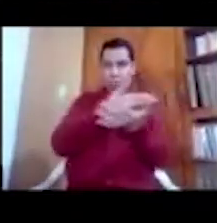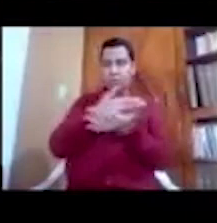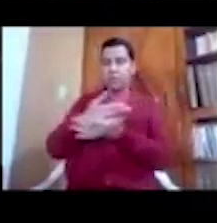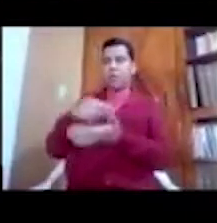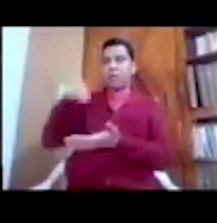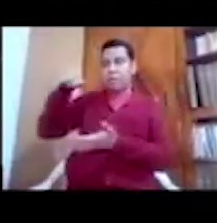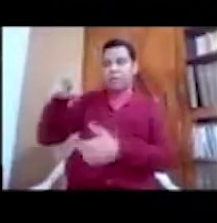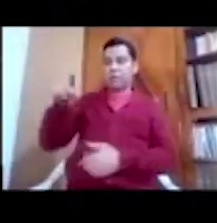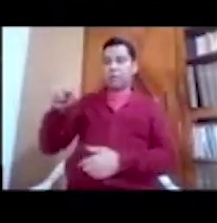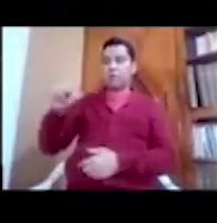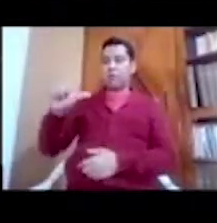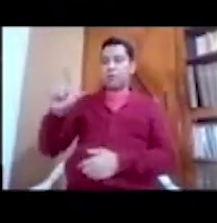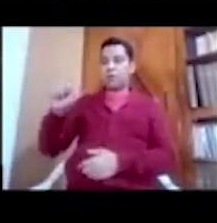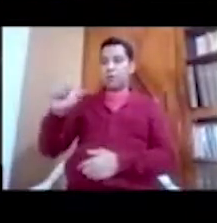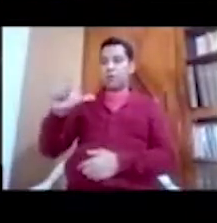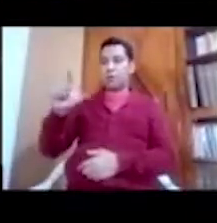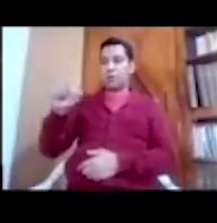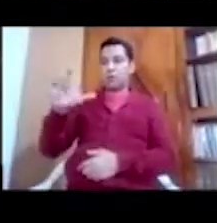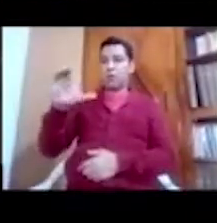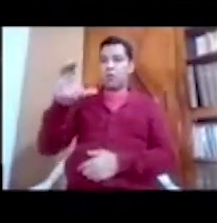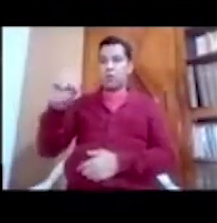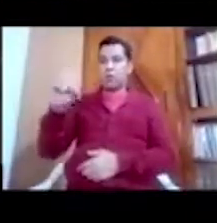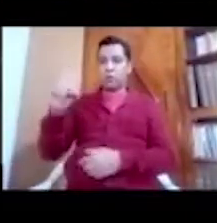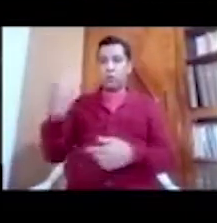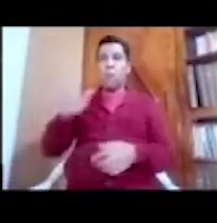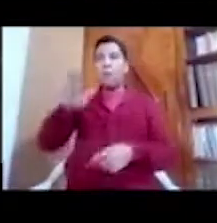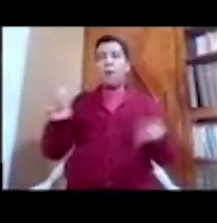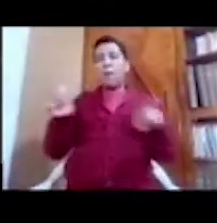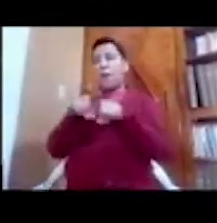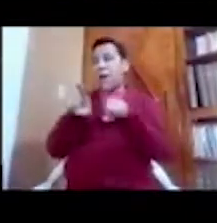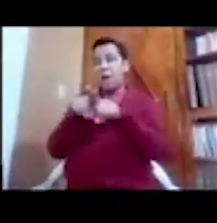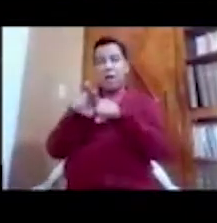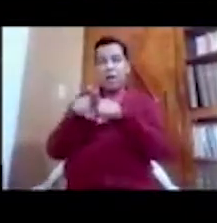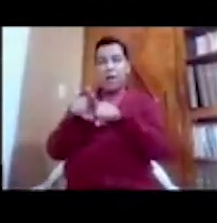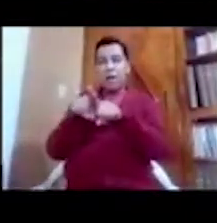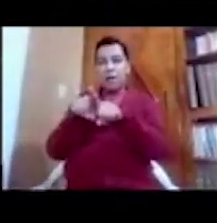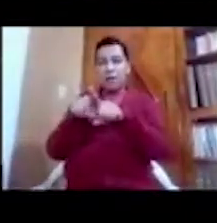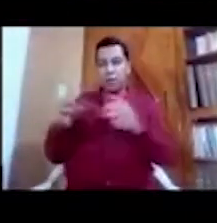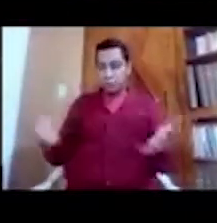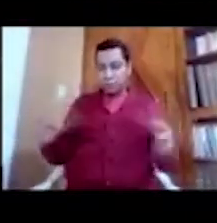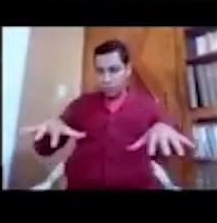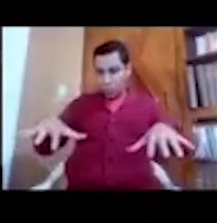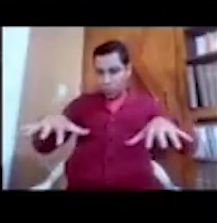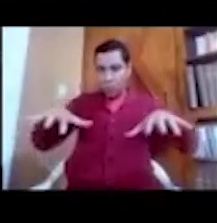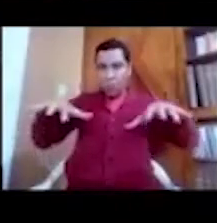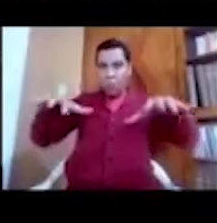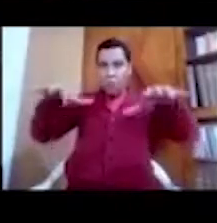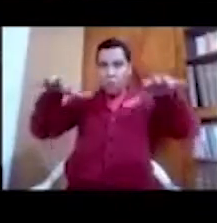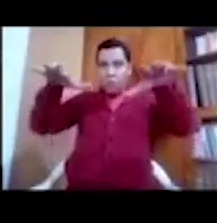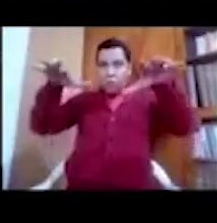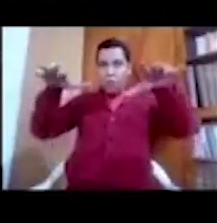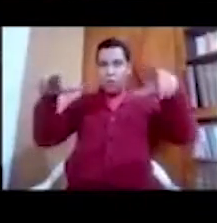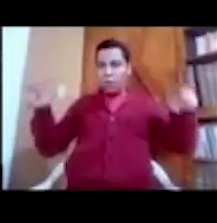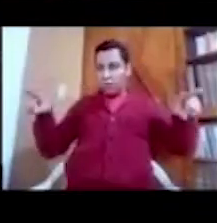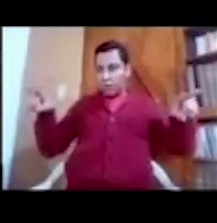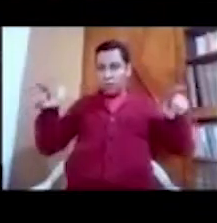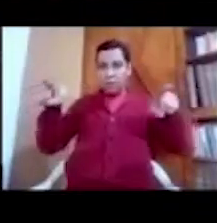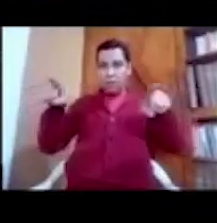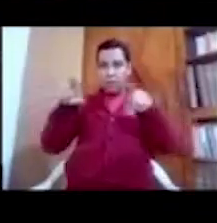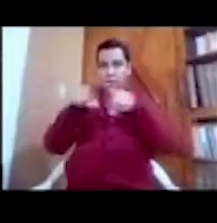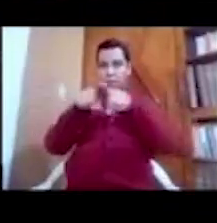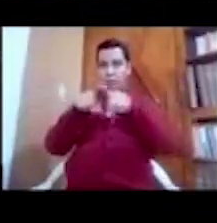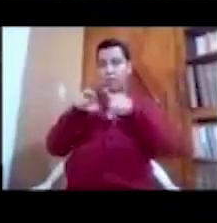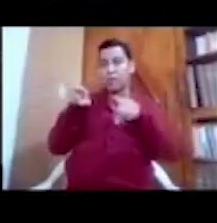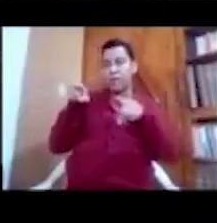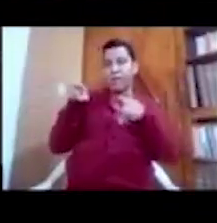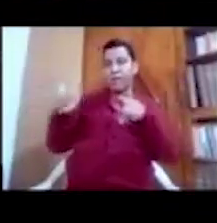que fueron ciudades hermanas desde el inicio. Finalmente, Tlatelolco acaba siendo conquistada en